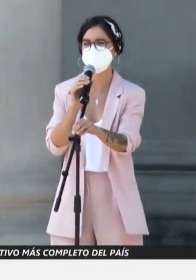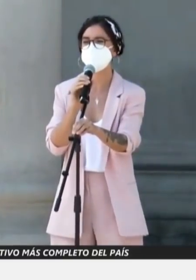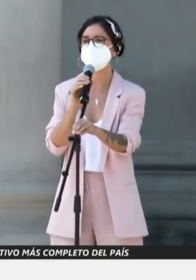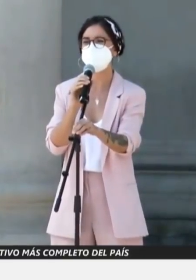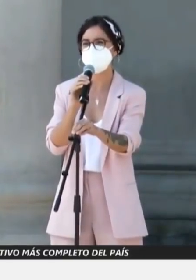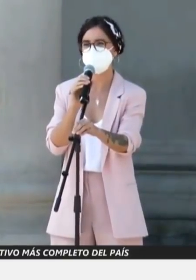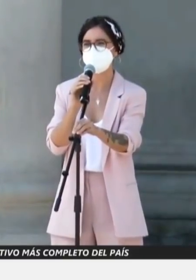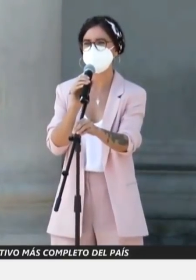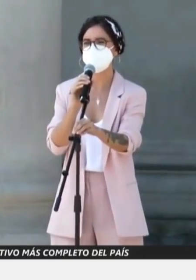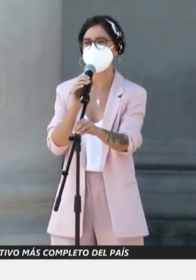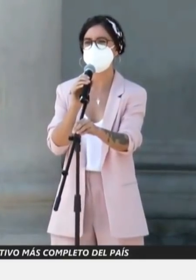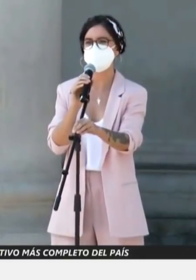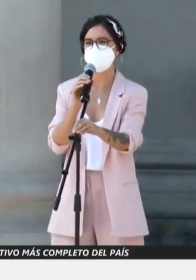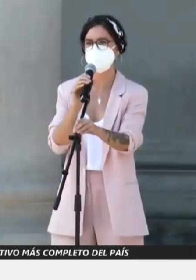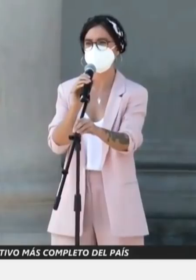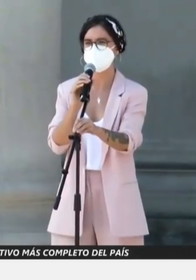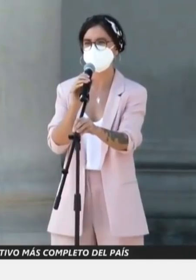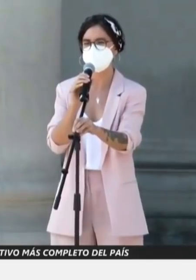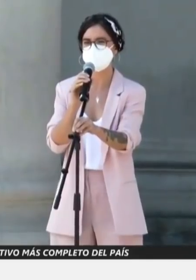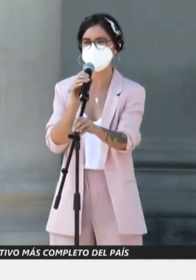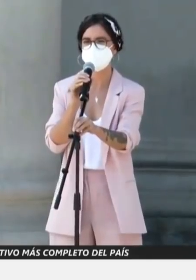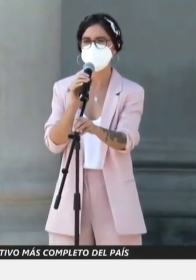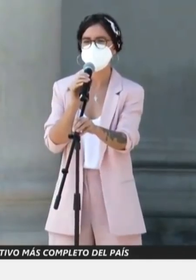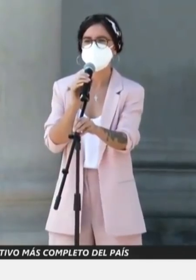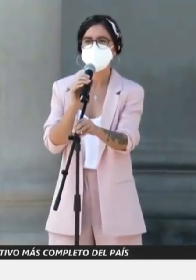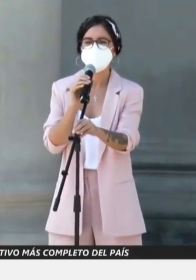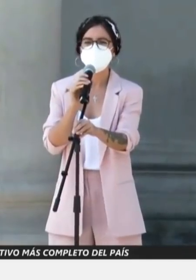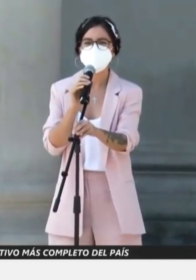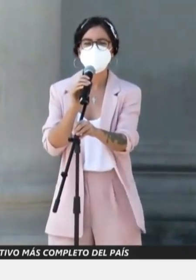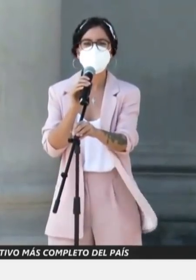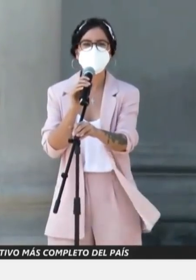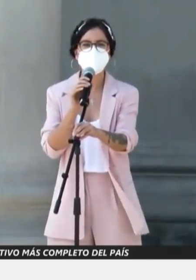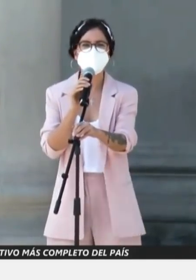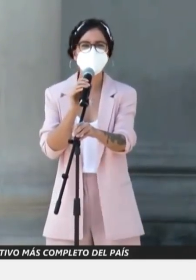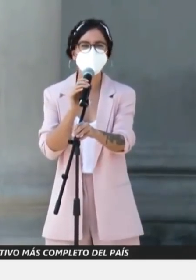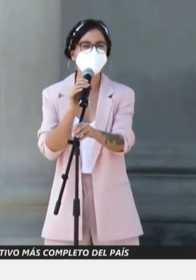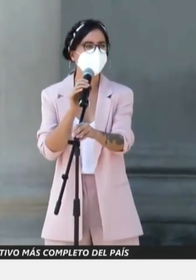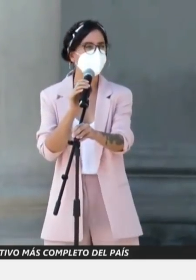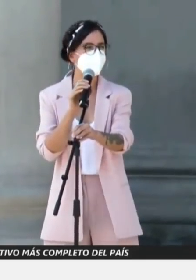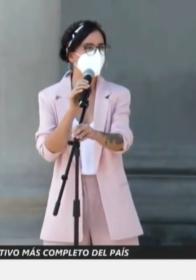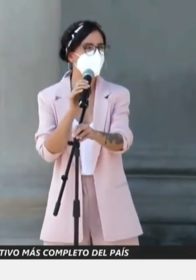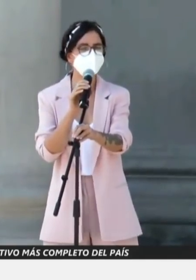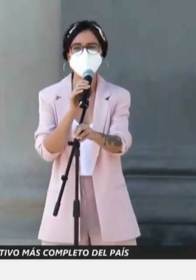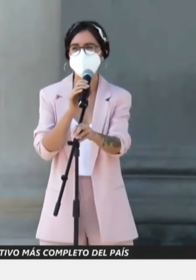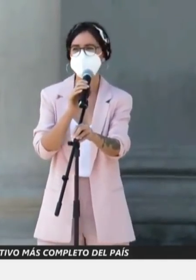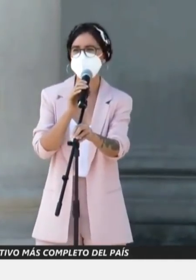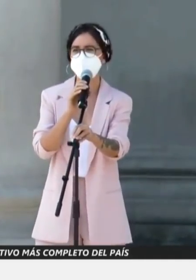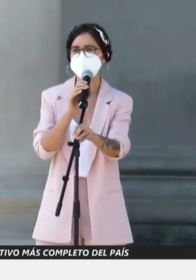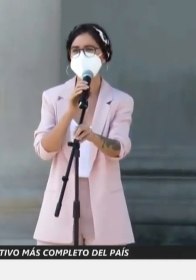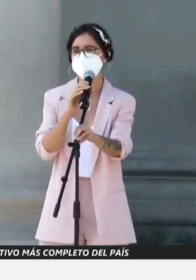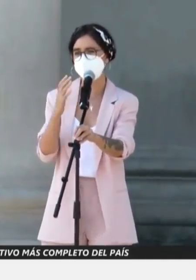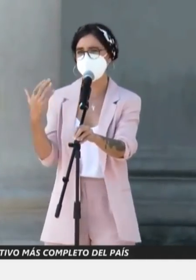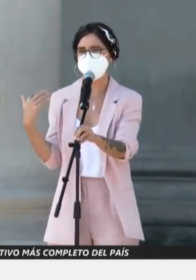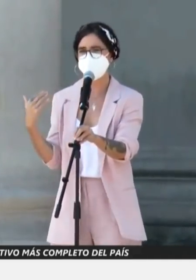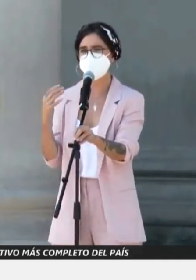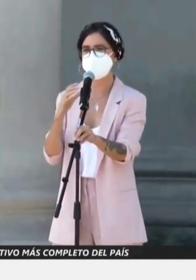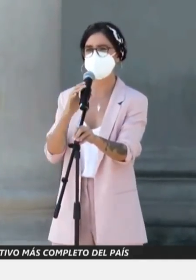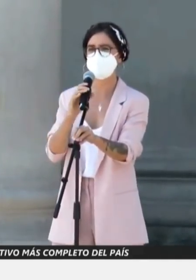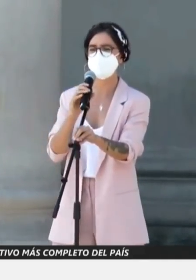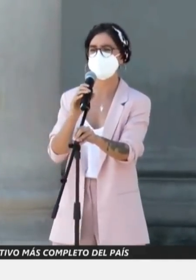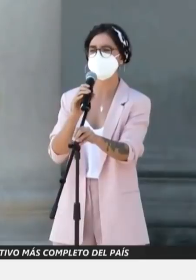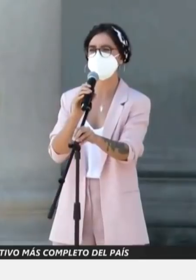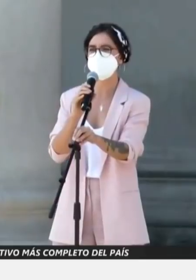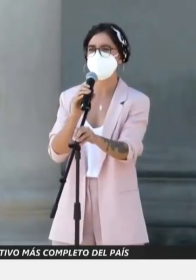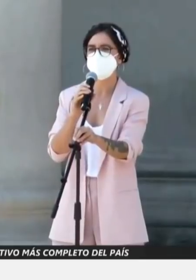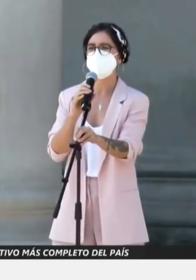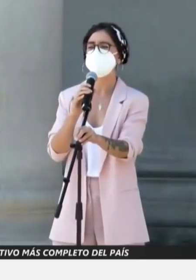lógicas de guerra se van a solucionar las cosas. La guerra no trae paz, trae más conflicto y más derramamiento de sangre, como lo hemos visto los últimos días. La futura